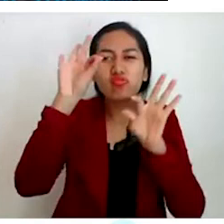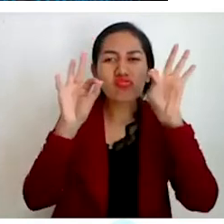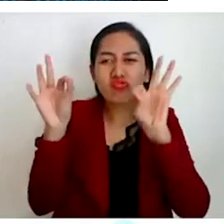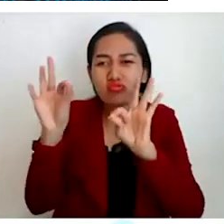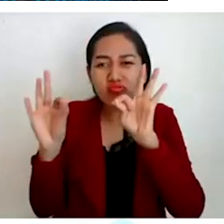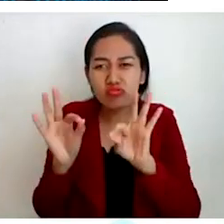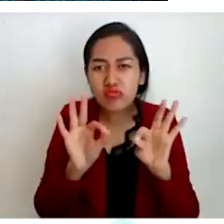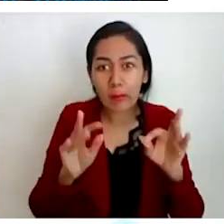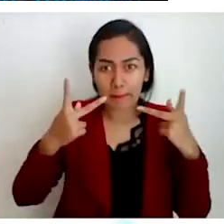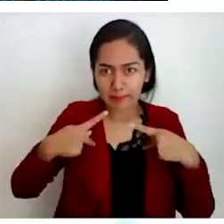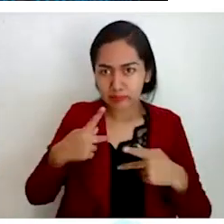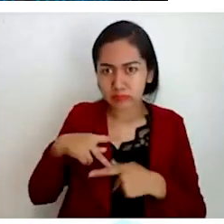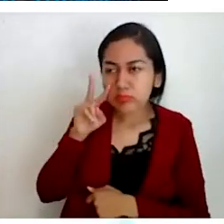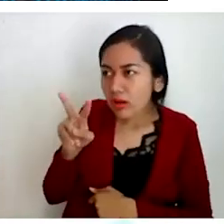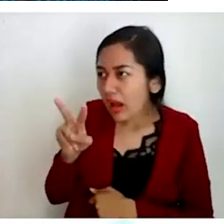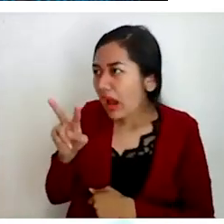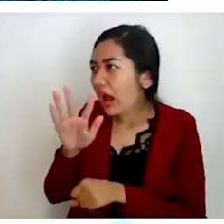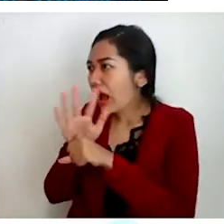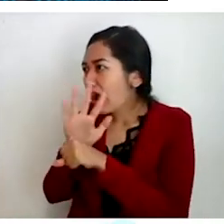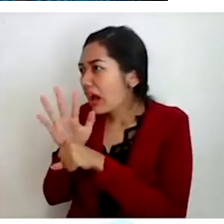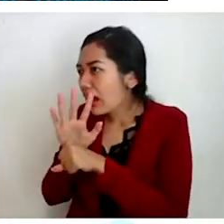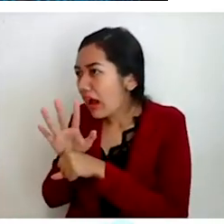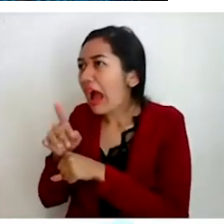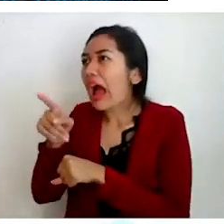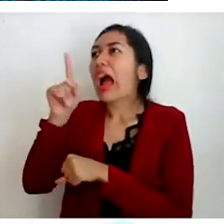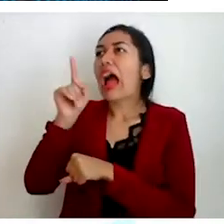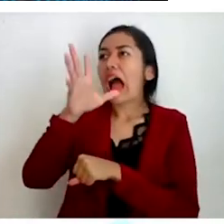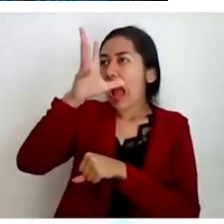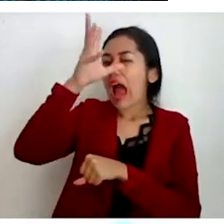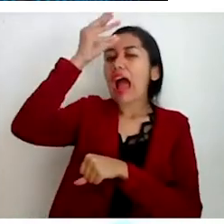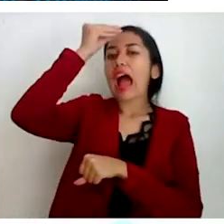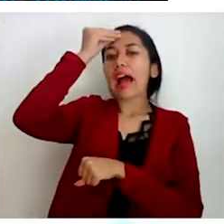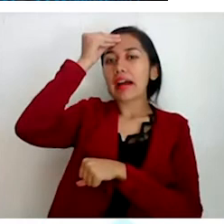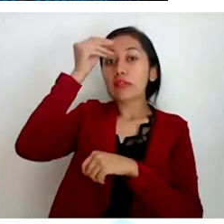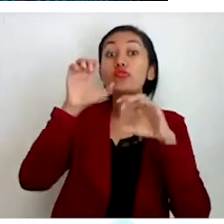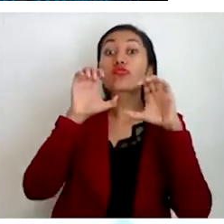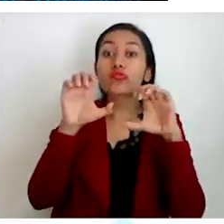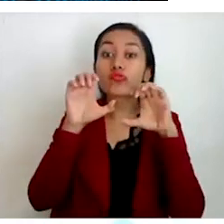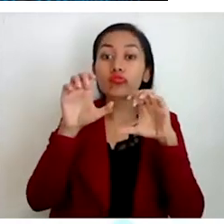viera estas películas y aprendiera a tener cuidado, ¿no?,